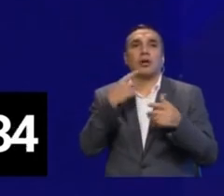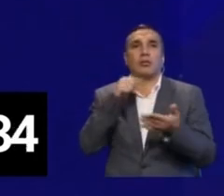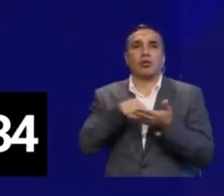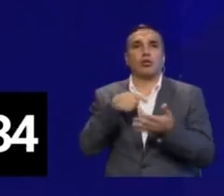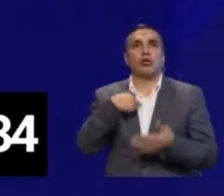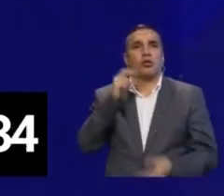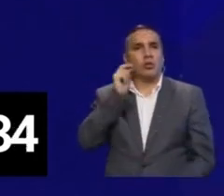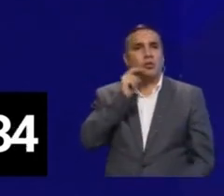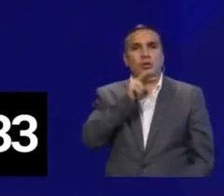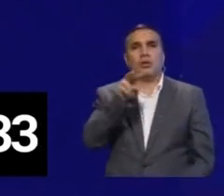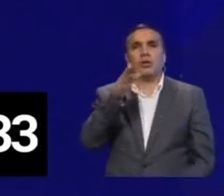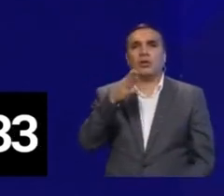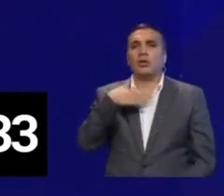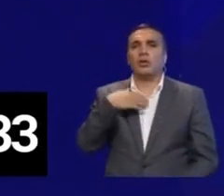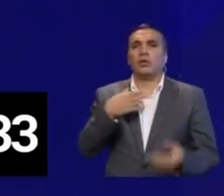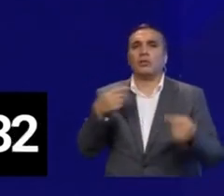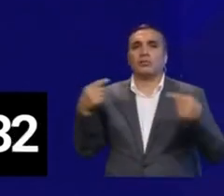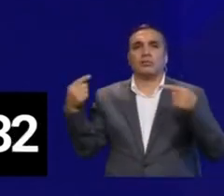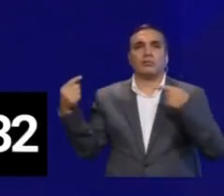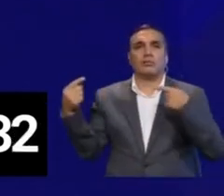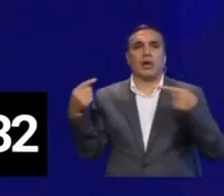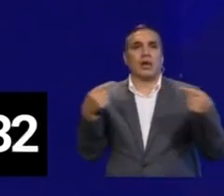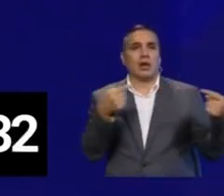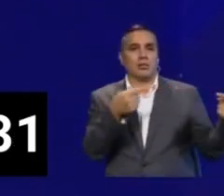visto que se están peleando